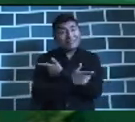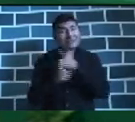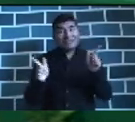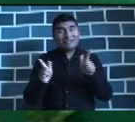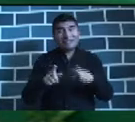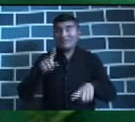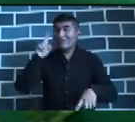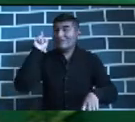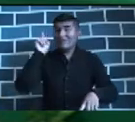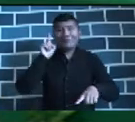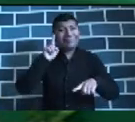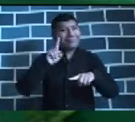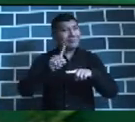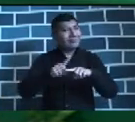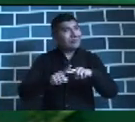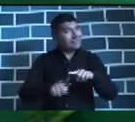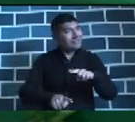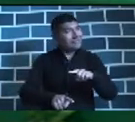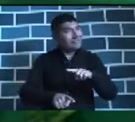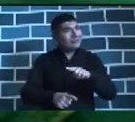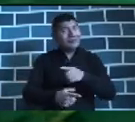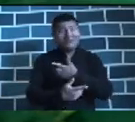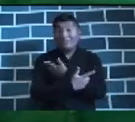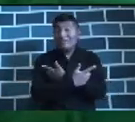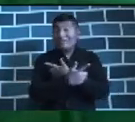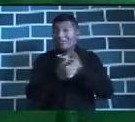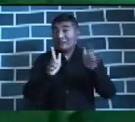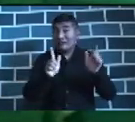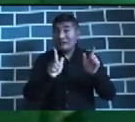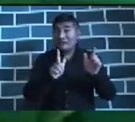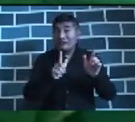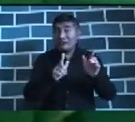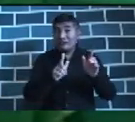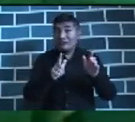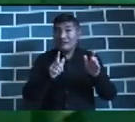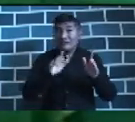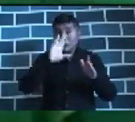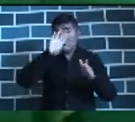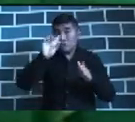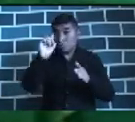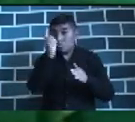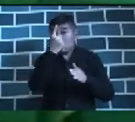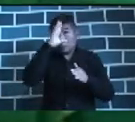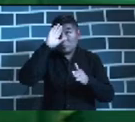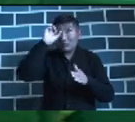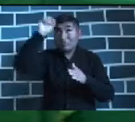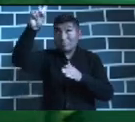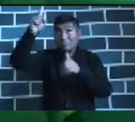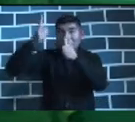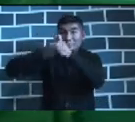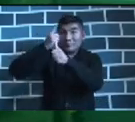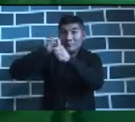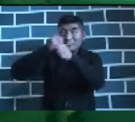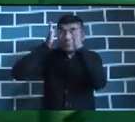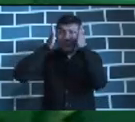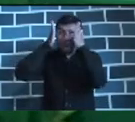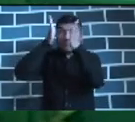puede ser realmente libres sin ponerle a él lo primero